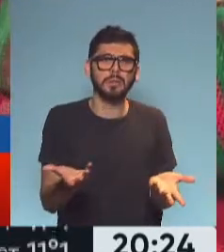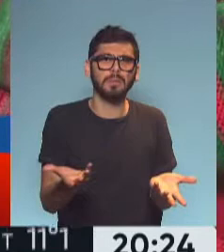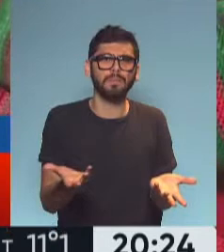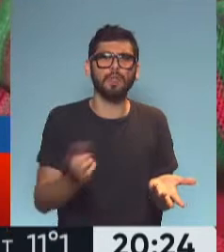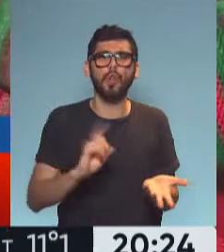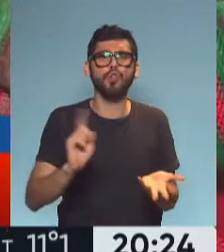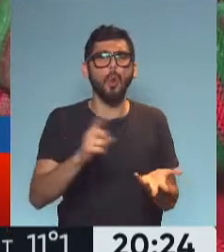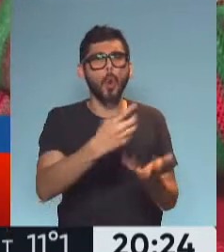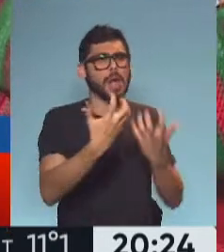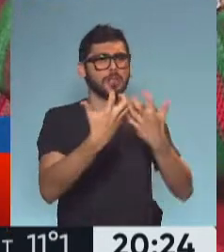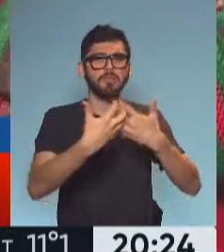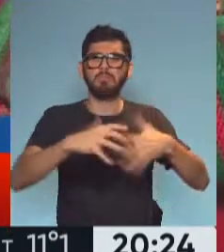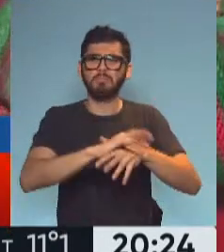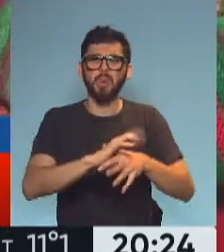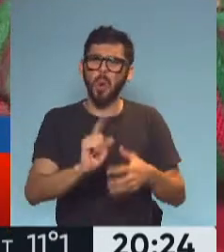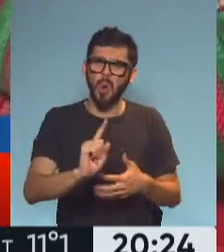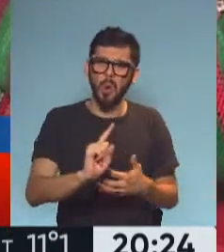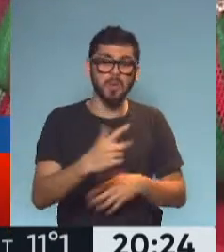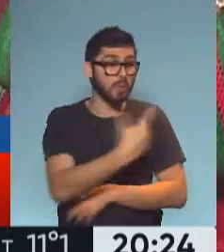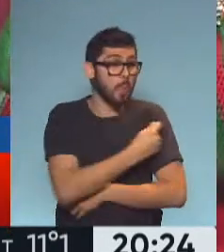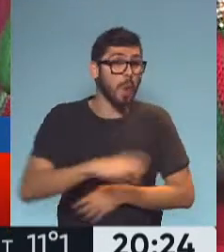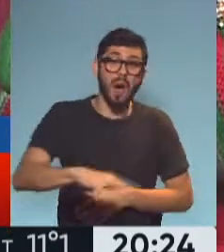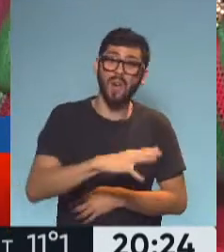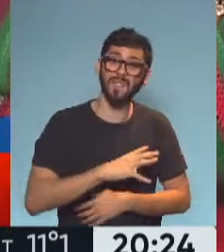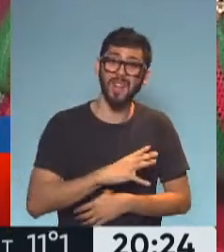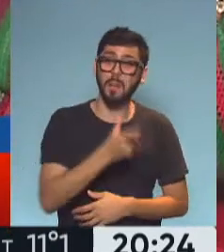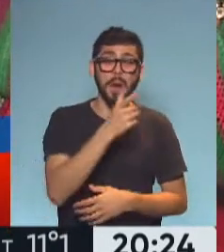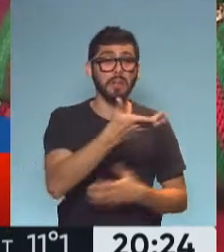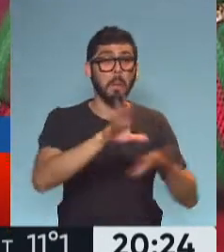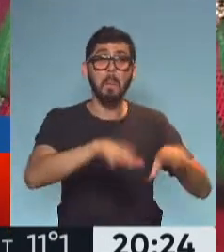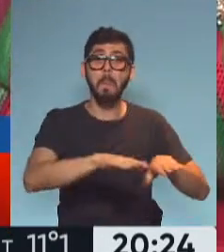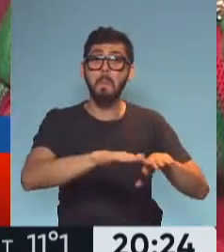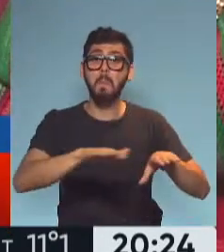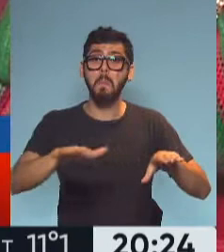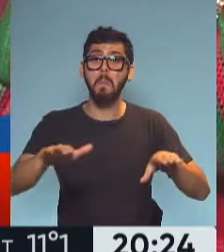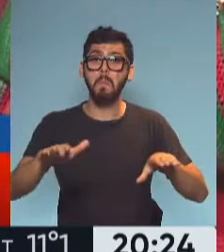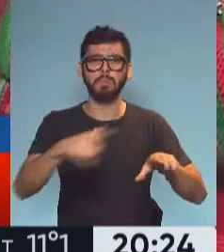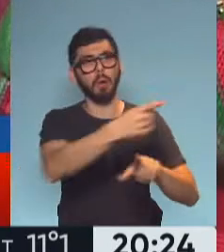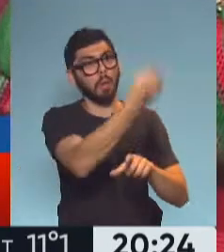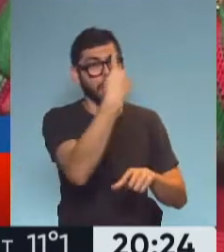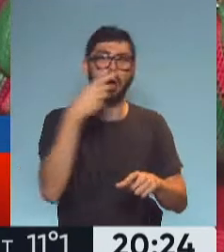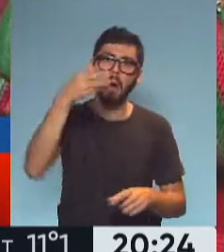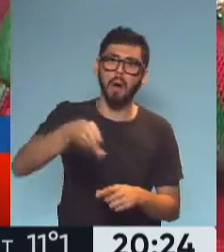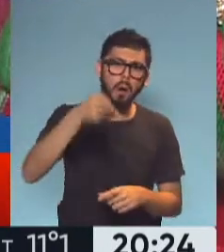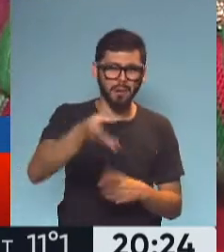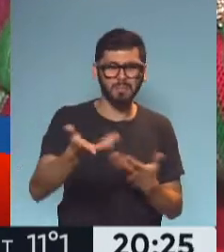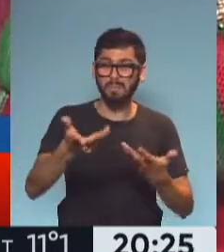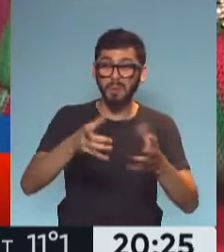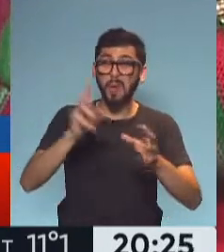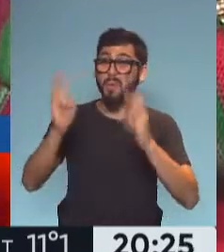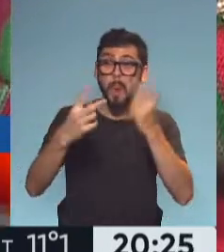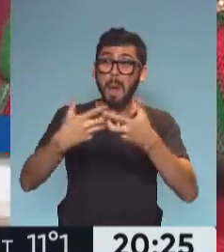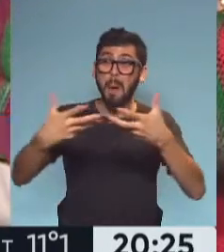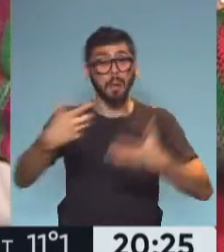No es eficiente eso, no se ha vacunado y es como que se frenó. Pero se insiste con la presencialidad, aunque cada vez hay más